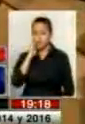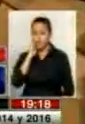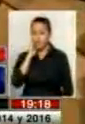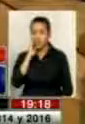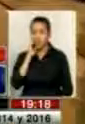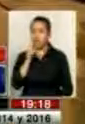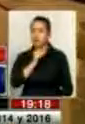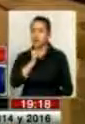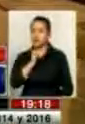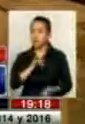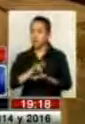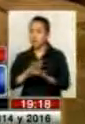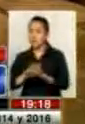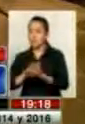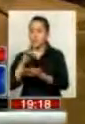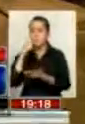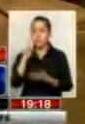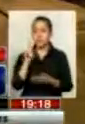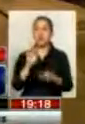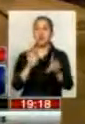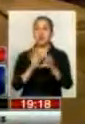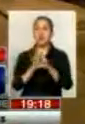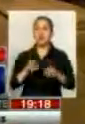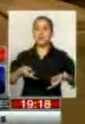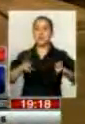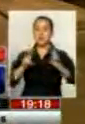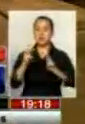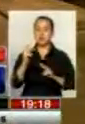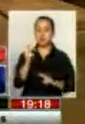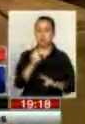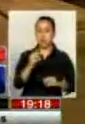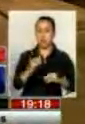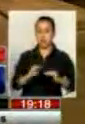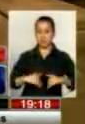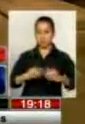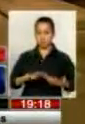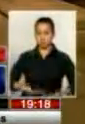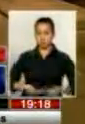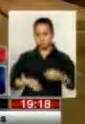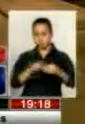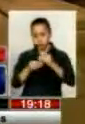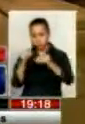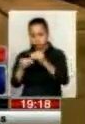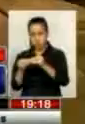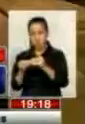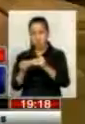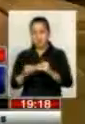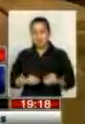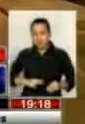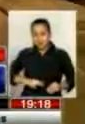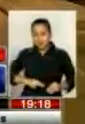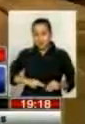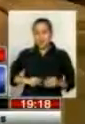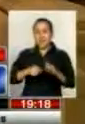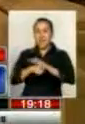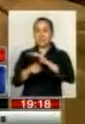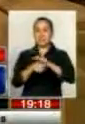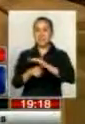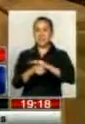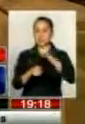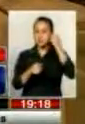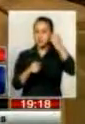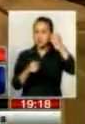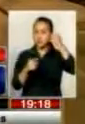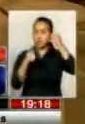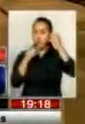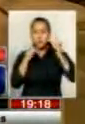fecha aún, pero que tienen que ver con una ley de derechos sexuales y reproductivos que permita el acceso a la salud reproductiva de mujeres y de hombres, que